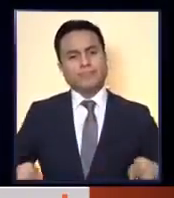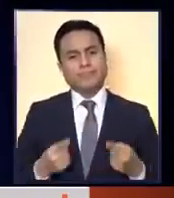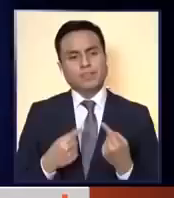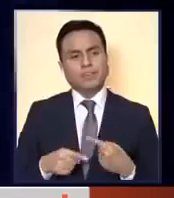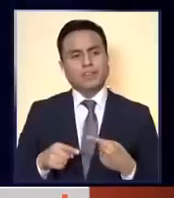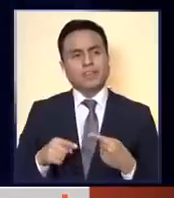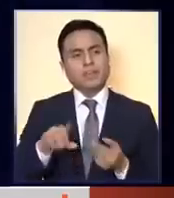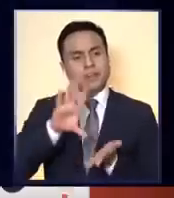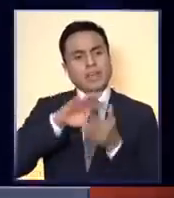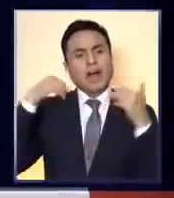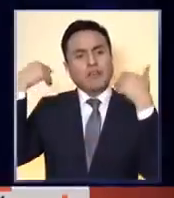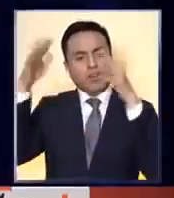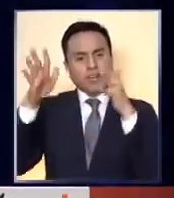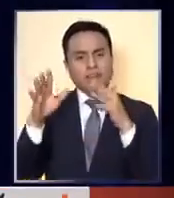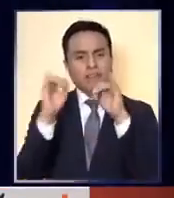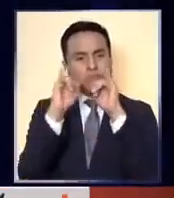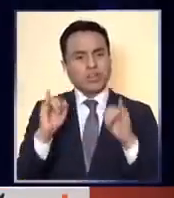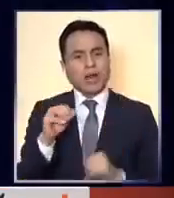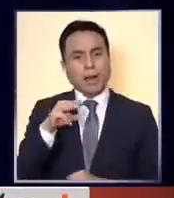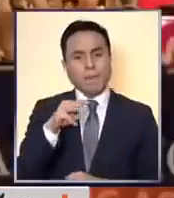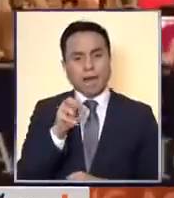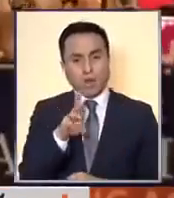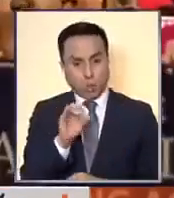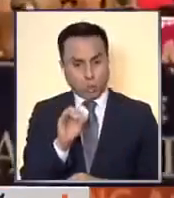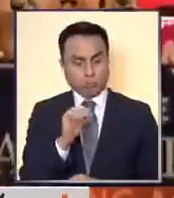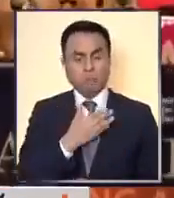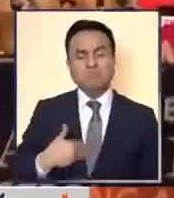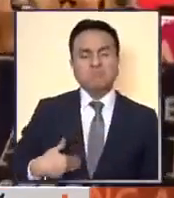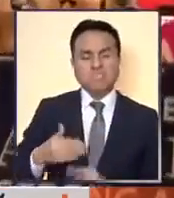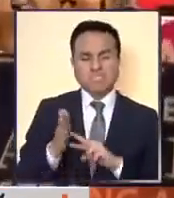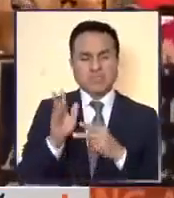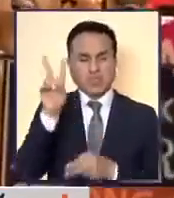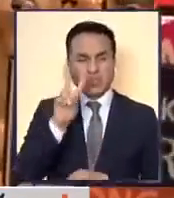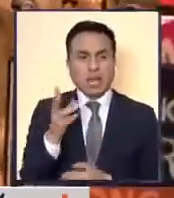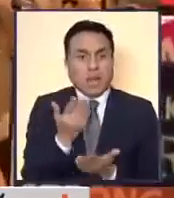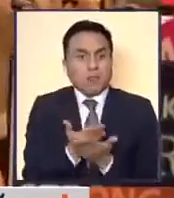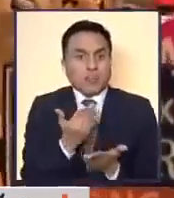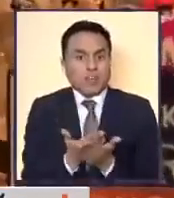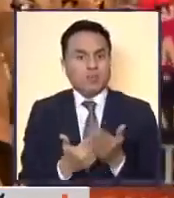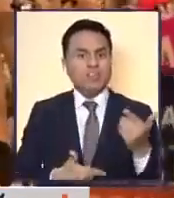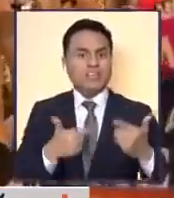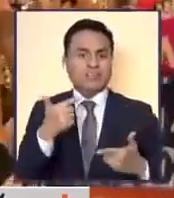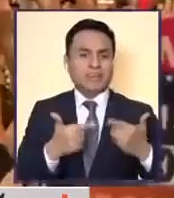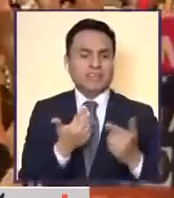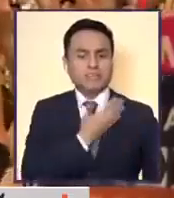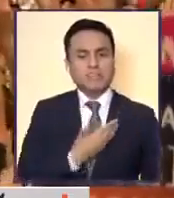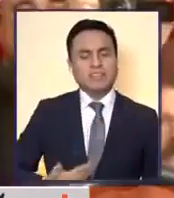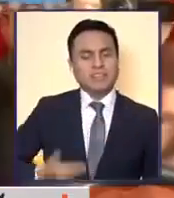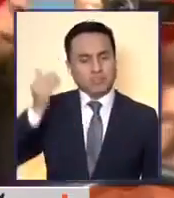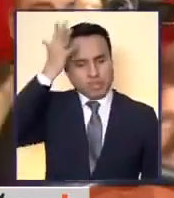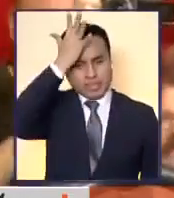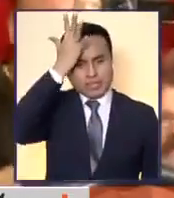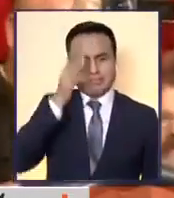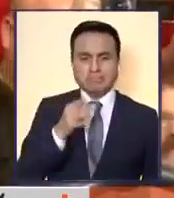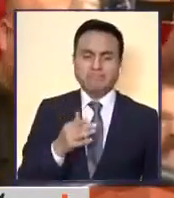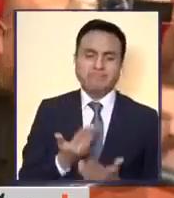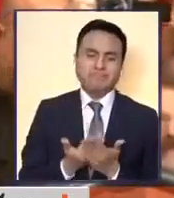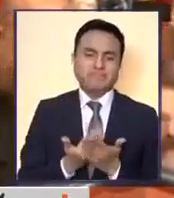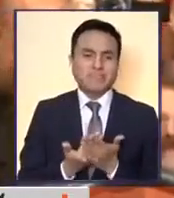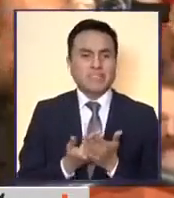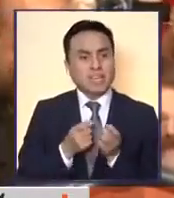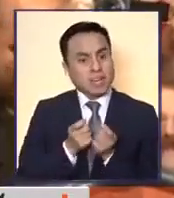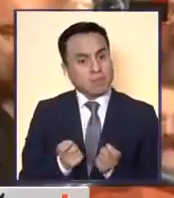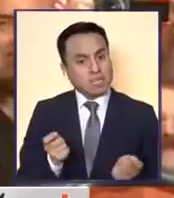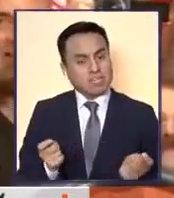Fuera del país, la figura de Maduro y la crisis venezolana es aprovechada políticamente por el presidente Donald Trump, quien en plena